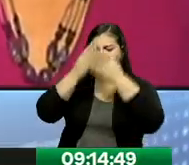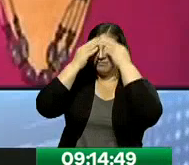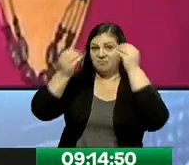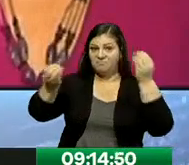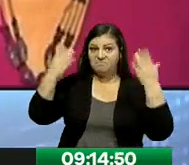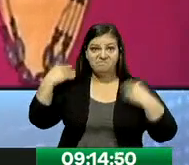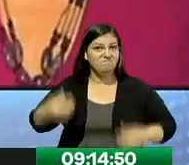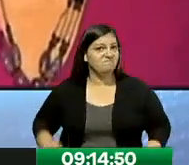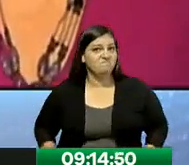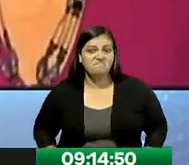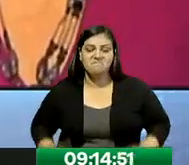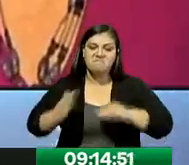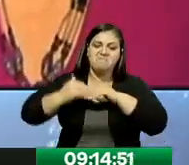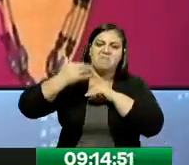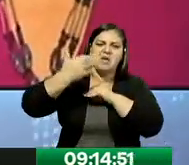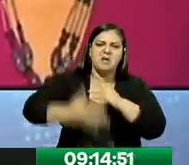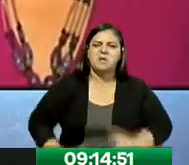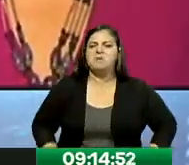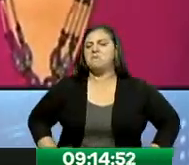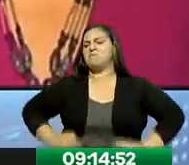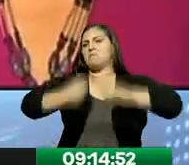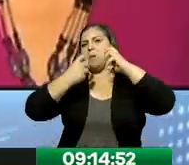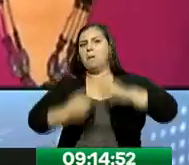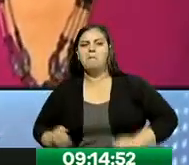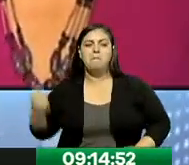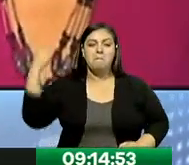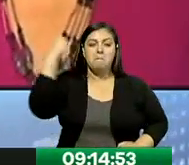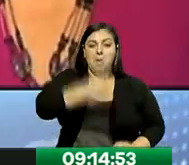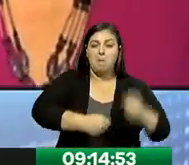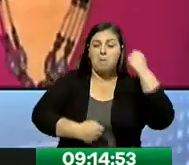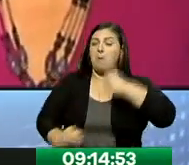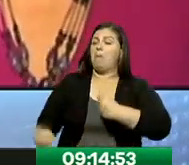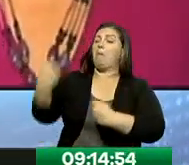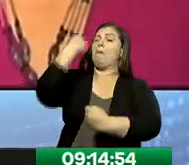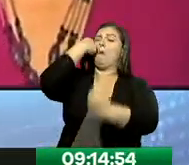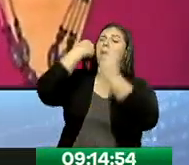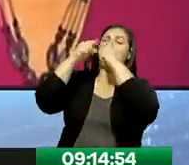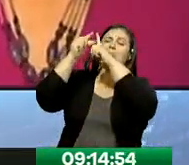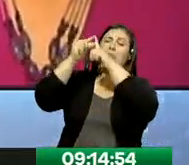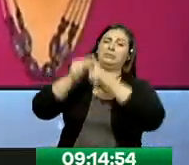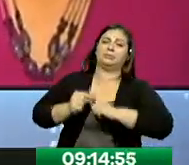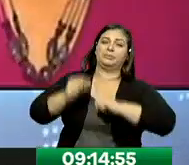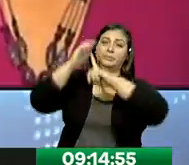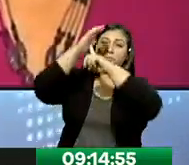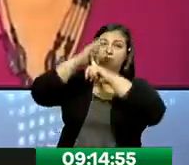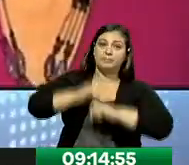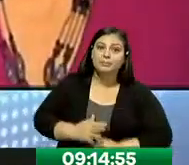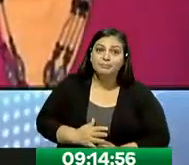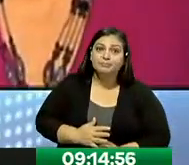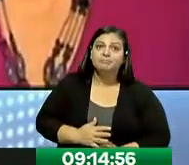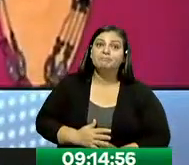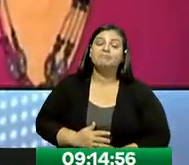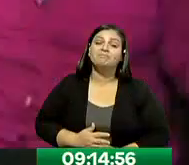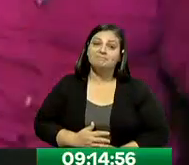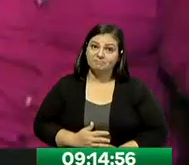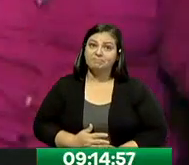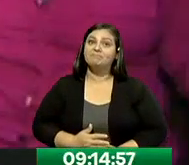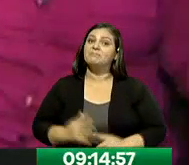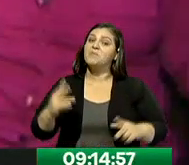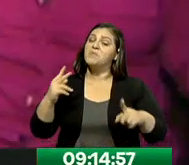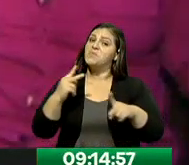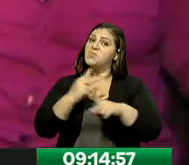va a abusar de ella, va a ofenderla, va a golpearla y puede llegar hasta matarla.